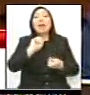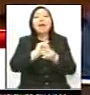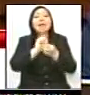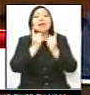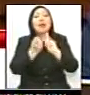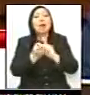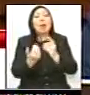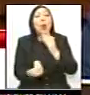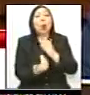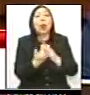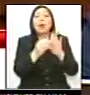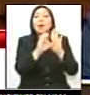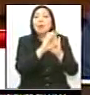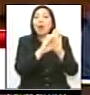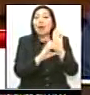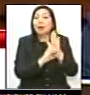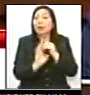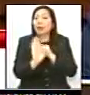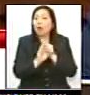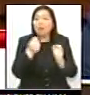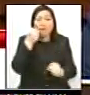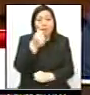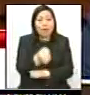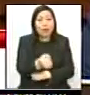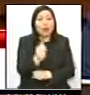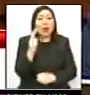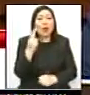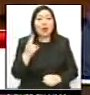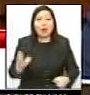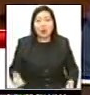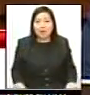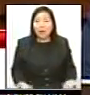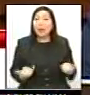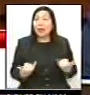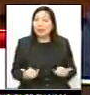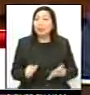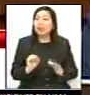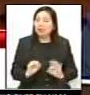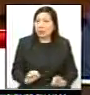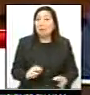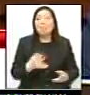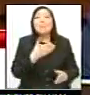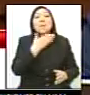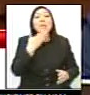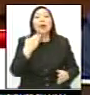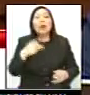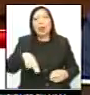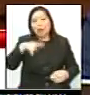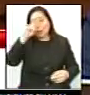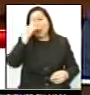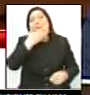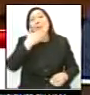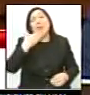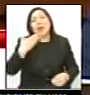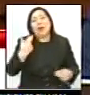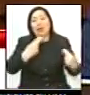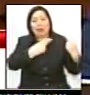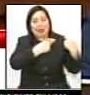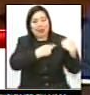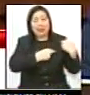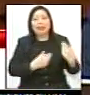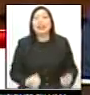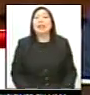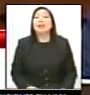nueva constitución que garantice una lucha frontal contra la corrupción. Eso nos va a ayudar a mejorar el país. Es un compromiso que tenemos que